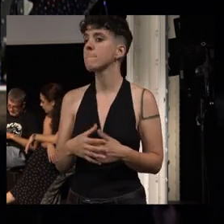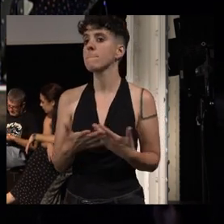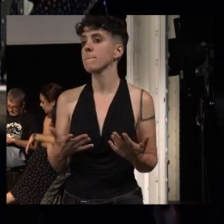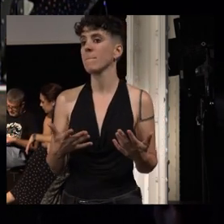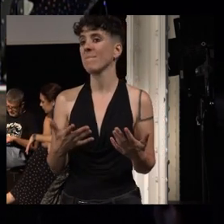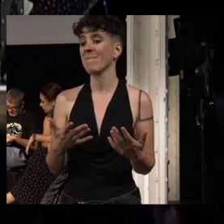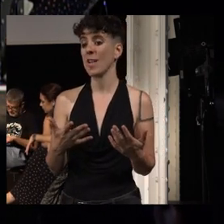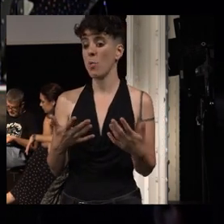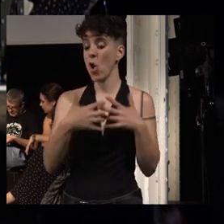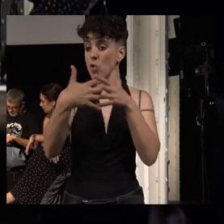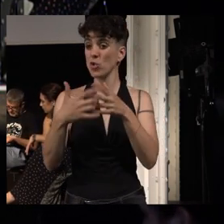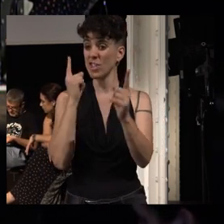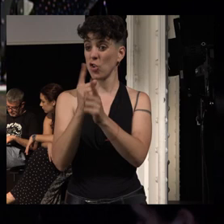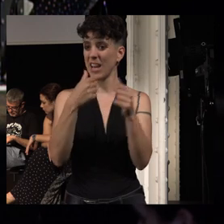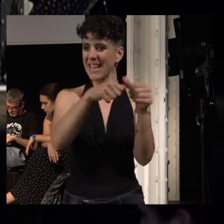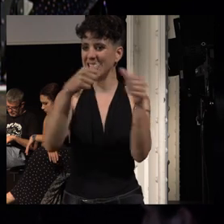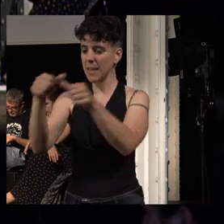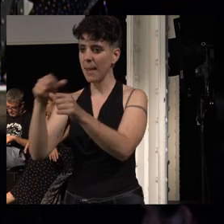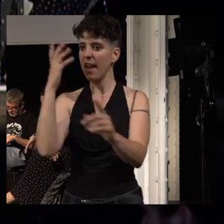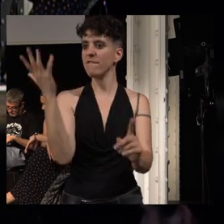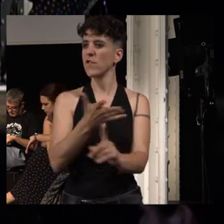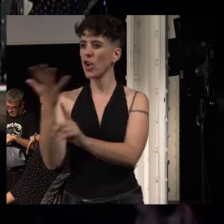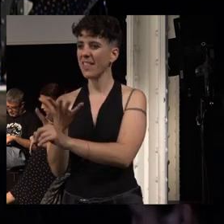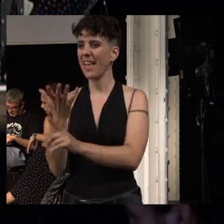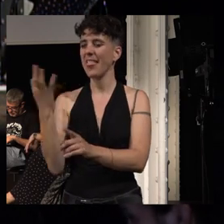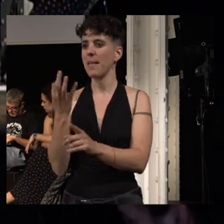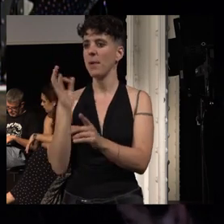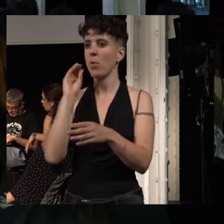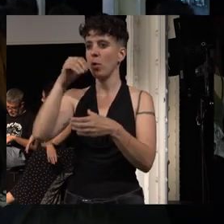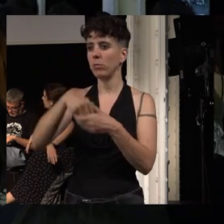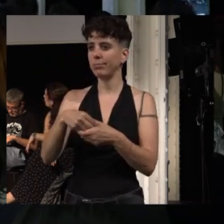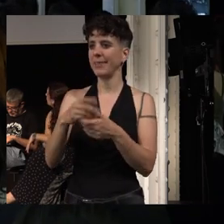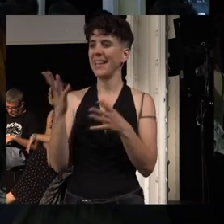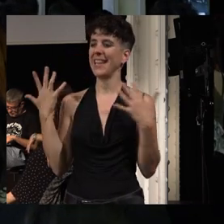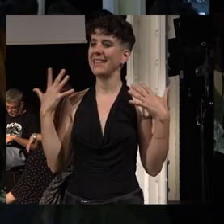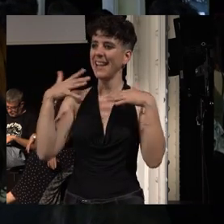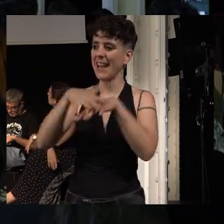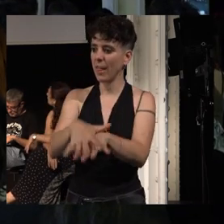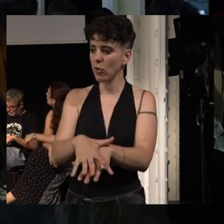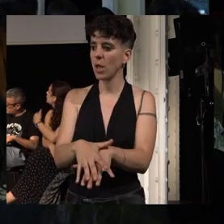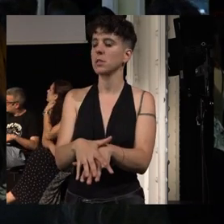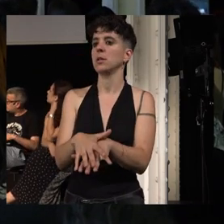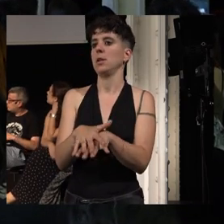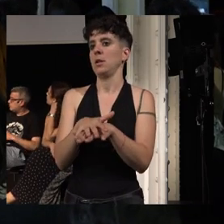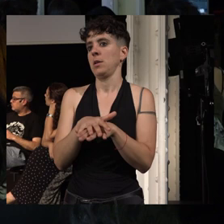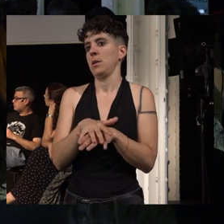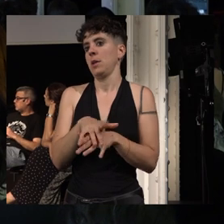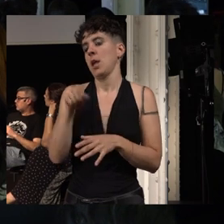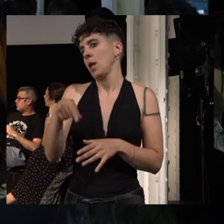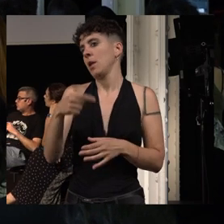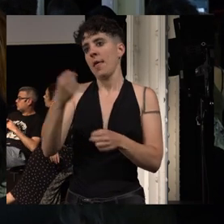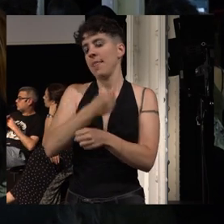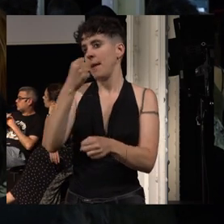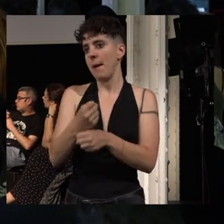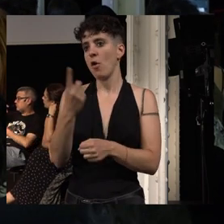Por tanto, las luchas contra los estigmas y las violencias deben ser mucho más integrales y también integradoras, ¿no? Integrar a estas personas, que yo creo que ahí sí que hay una tarea que hacer,